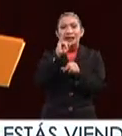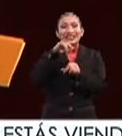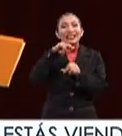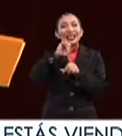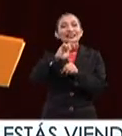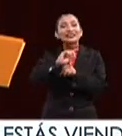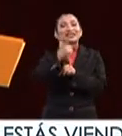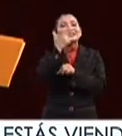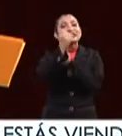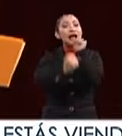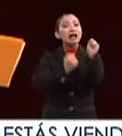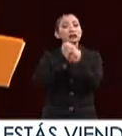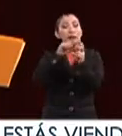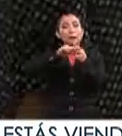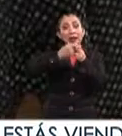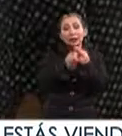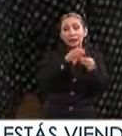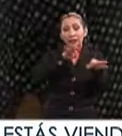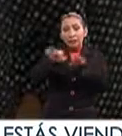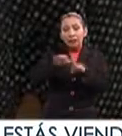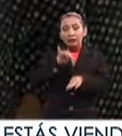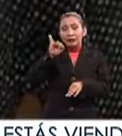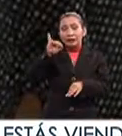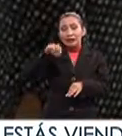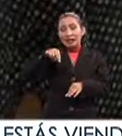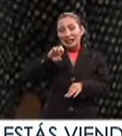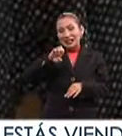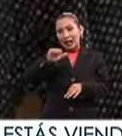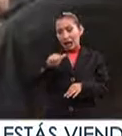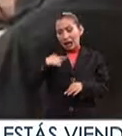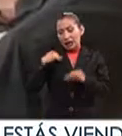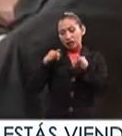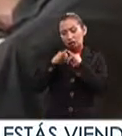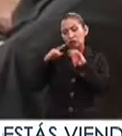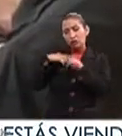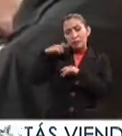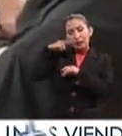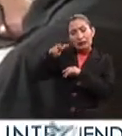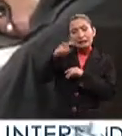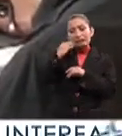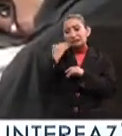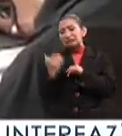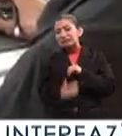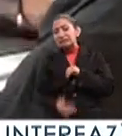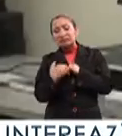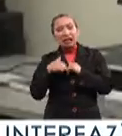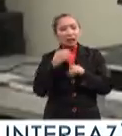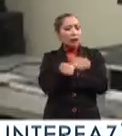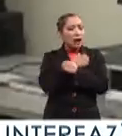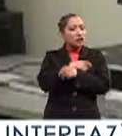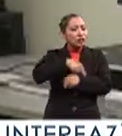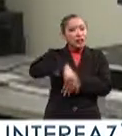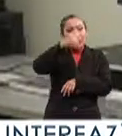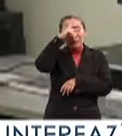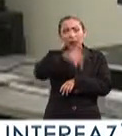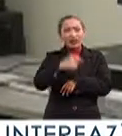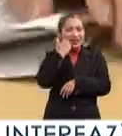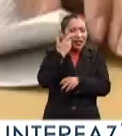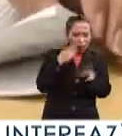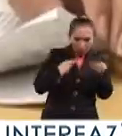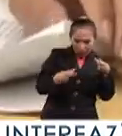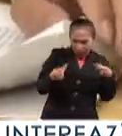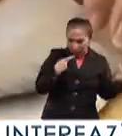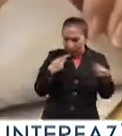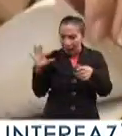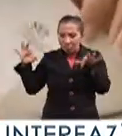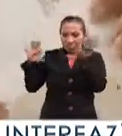sus 37 años de su creación. El INEA es una institución que hace frente a las deficiencias educativas del país al buscar